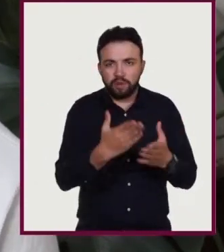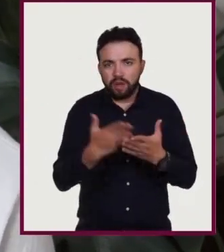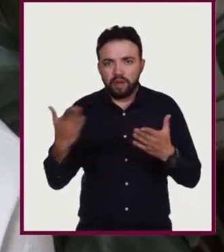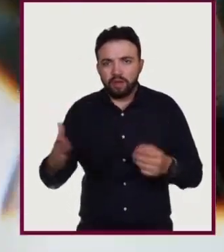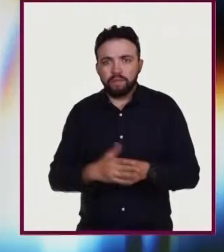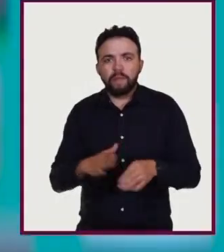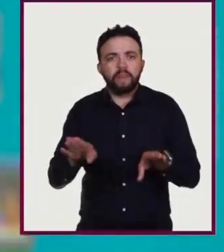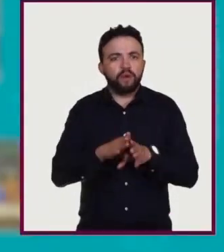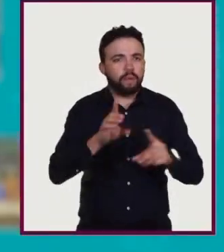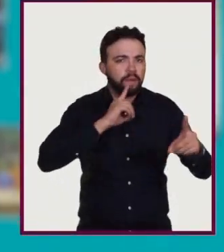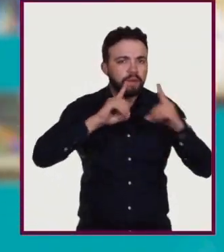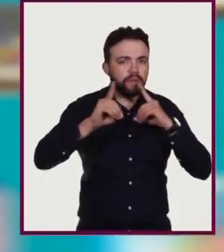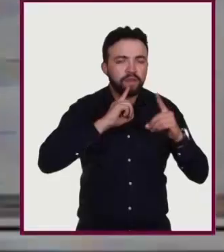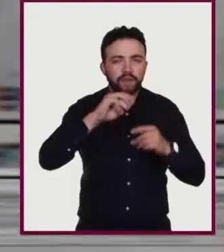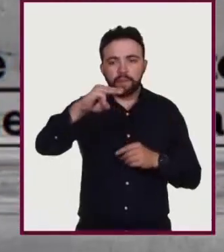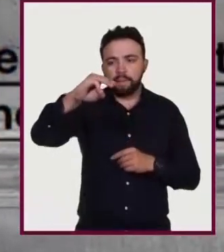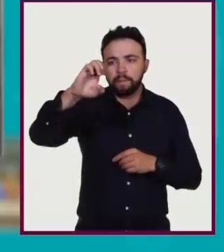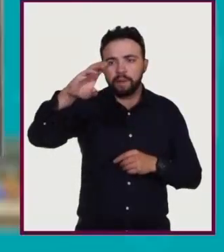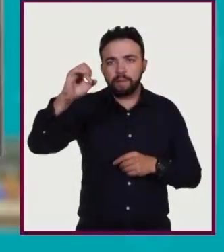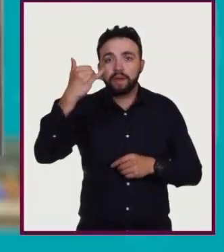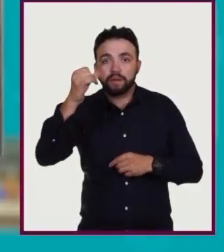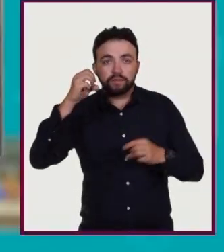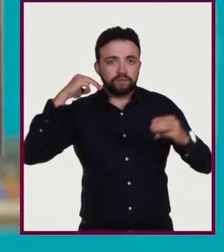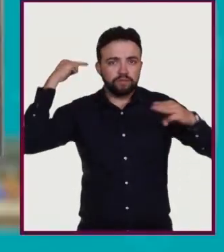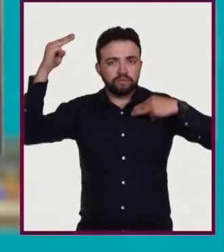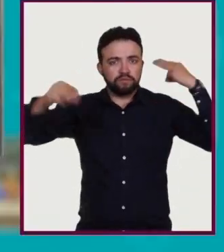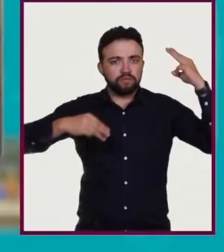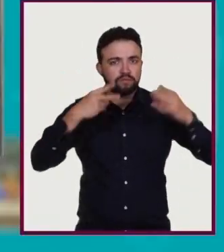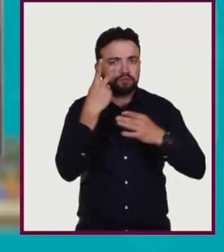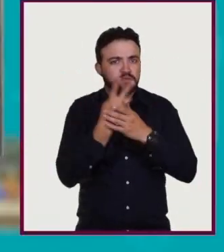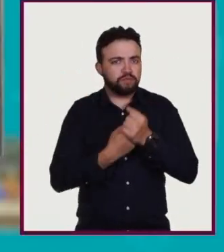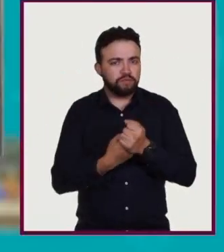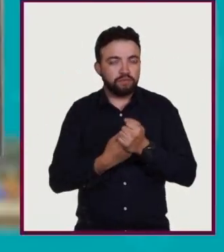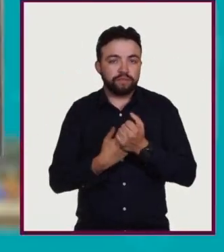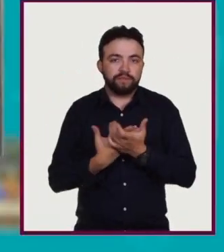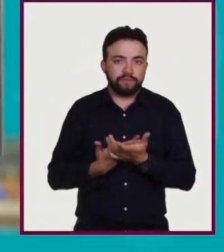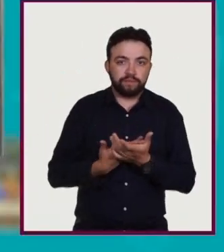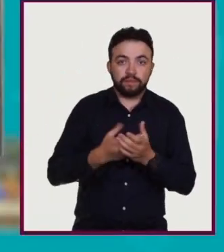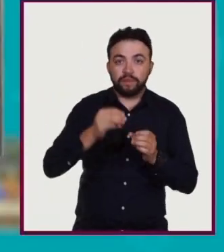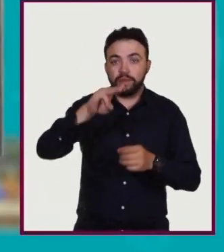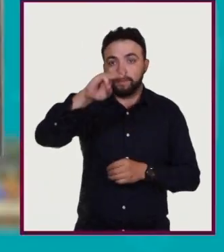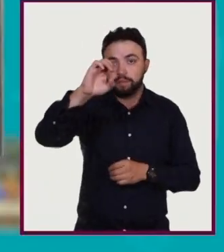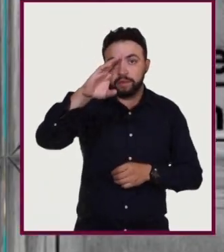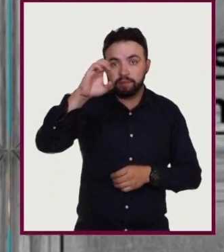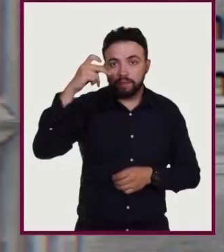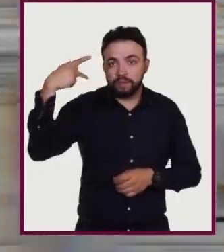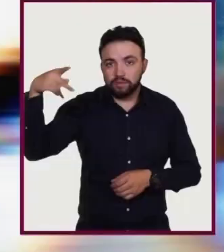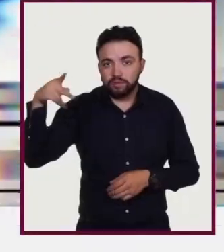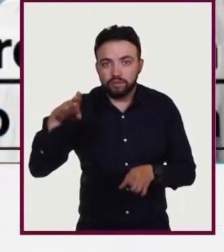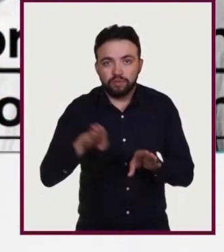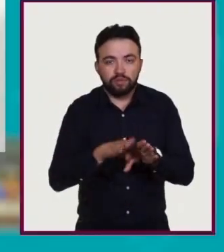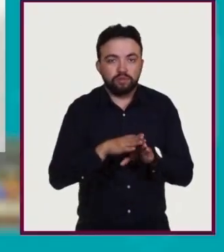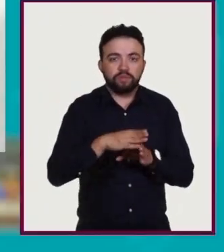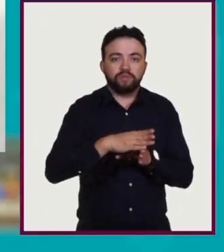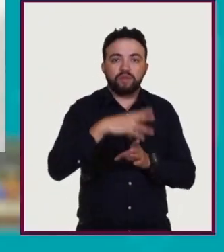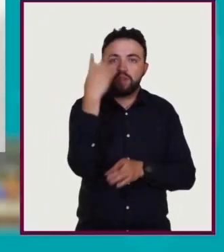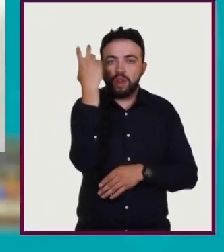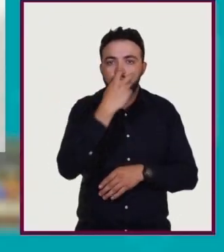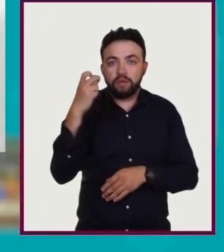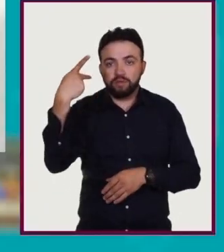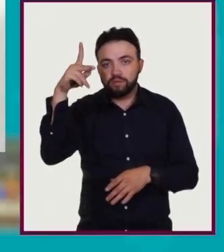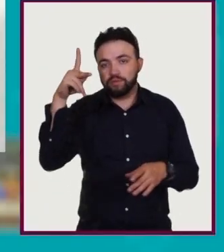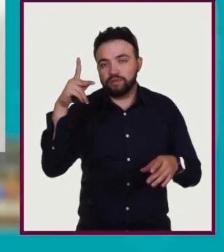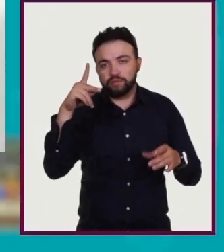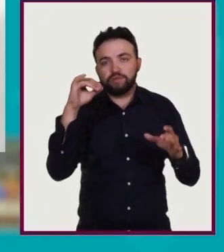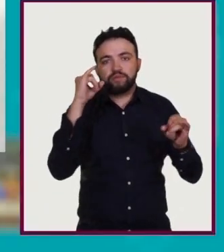los memes y los museos? Los memes son un lenguaje nativo del internet que genera lectores y comunidades. Para